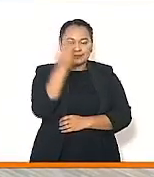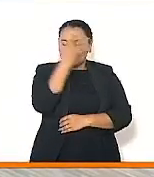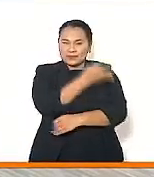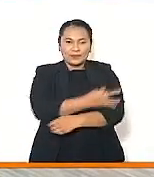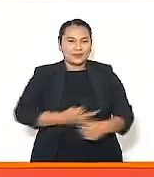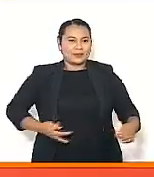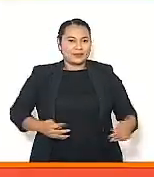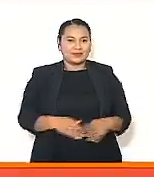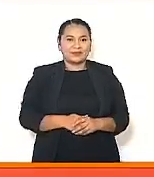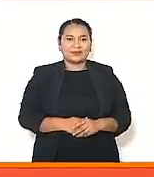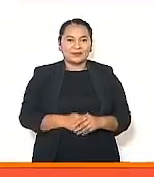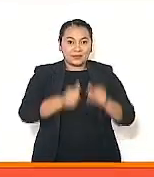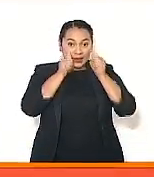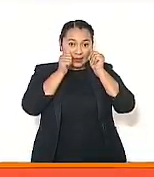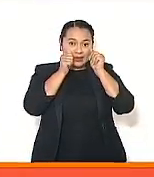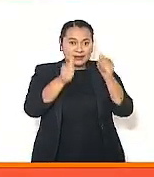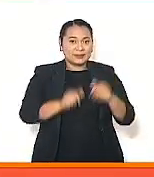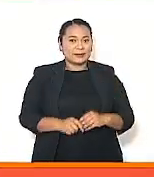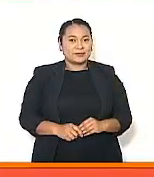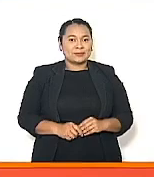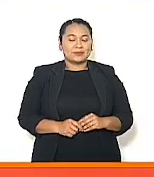tarde es, atentos,